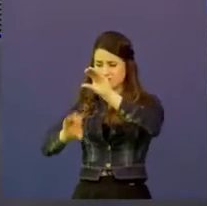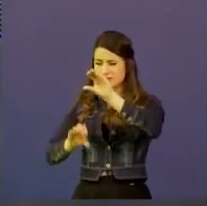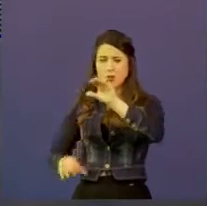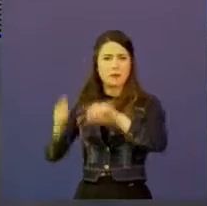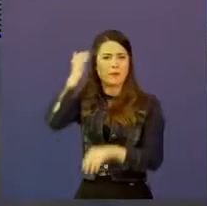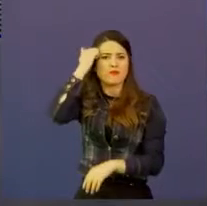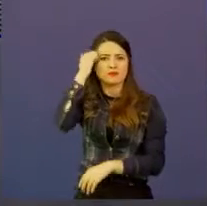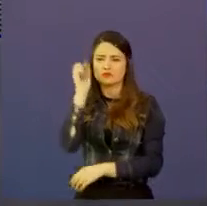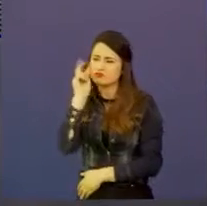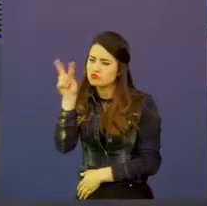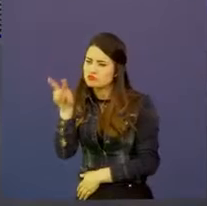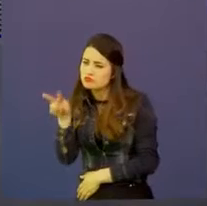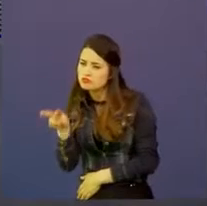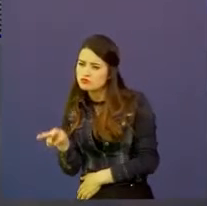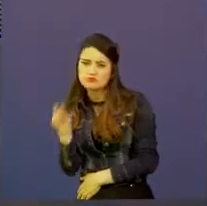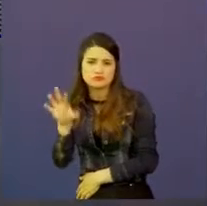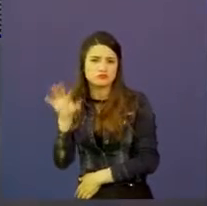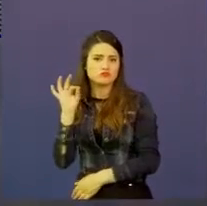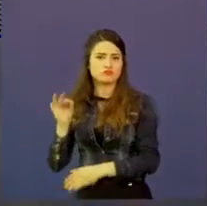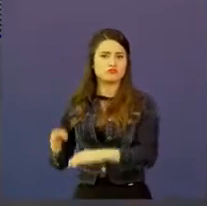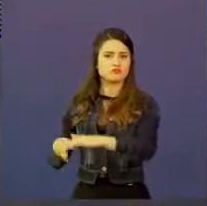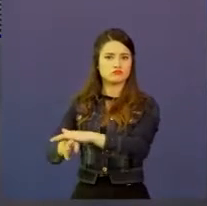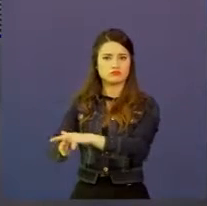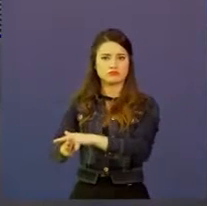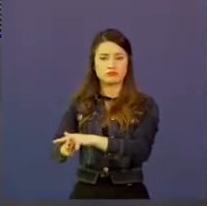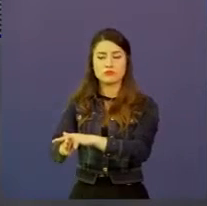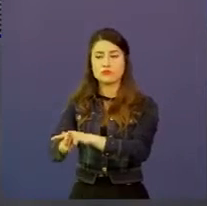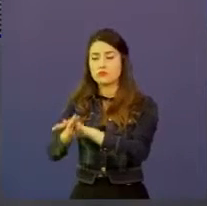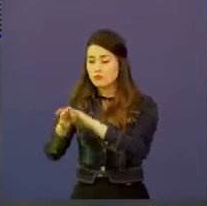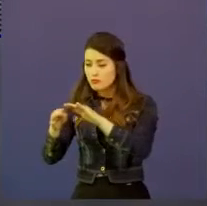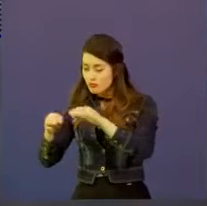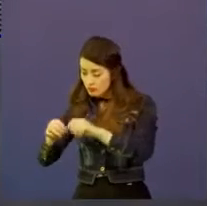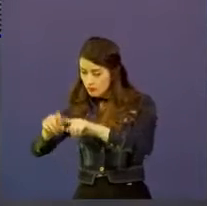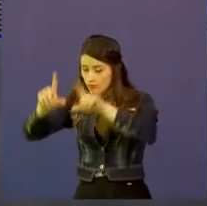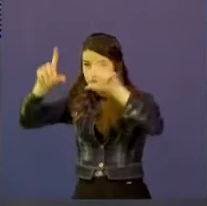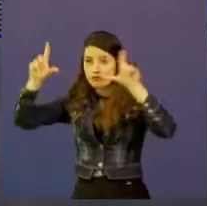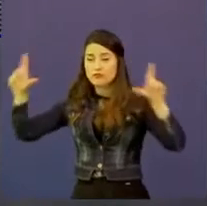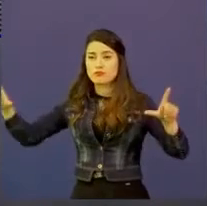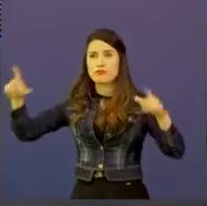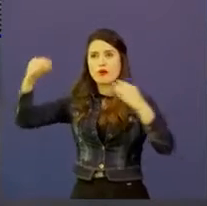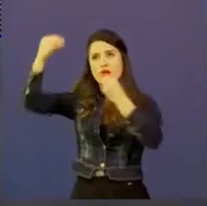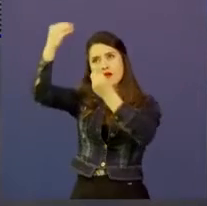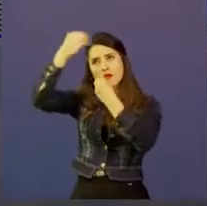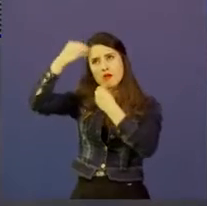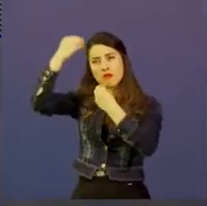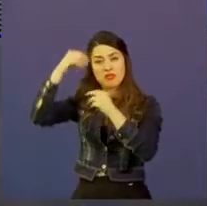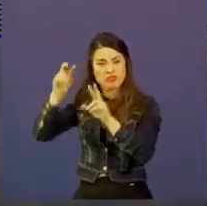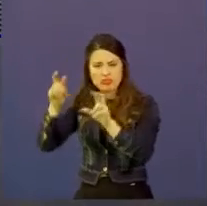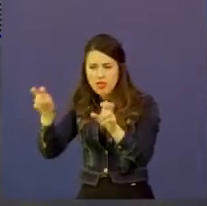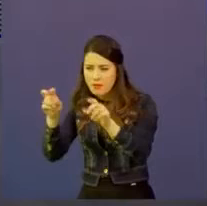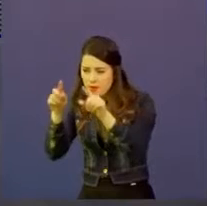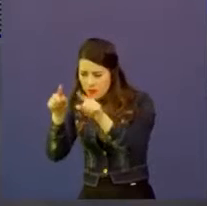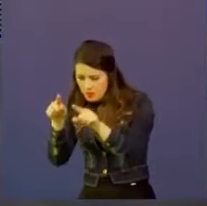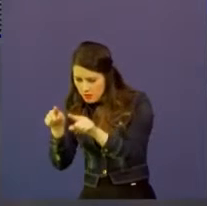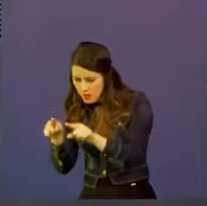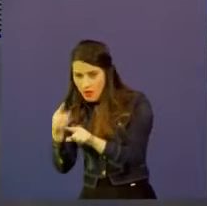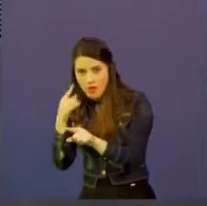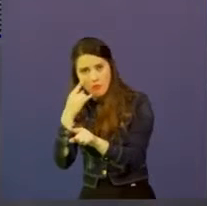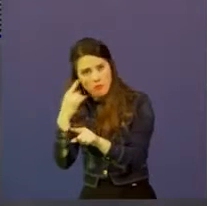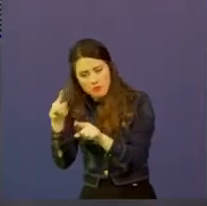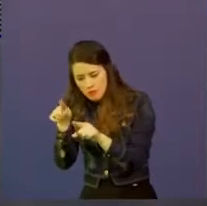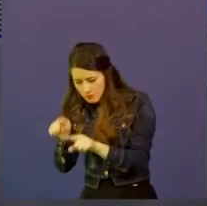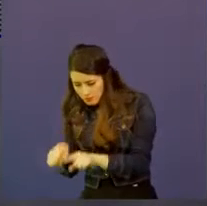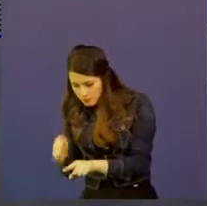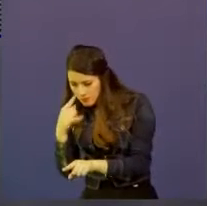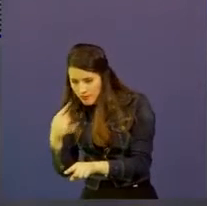acceder y se formen en todos aquellos temas que les parecen importantes, interesantes, que quieran aprender,